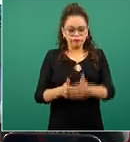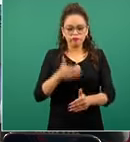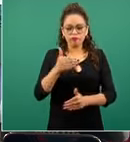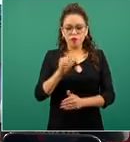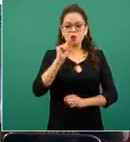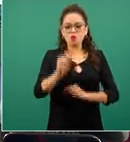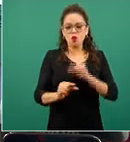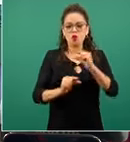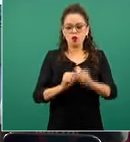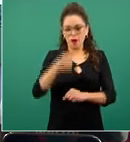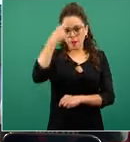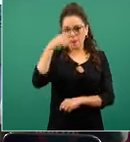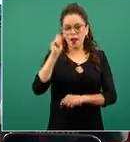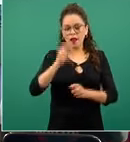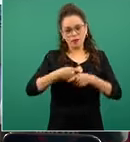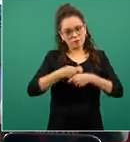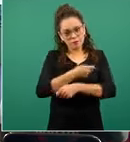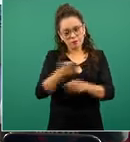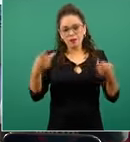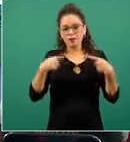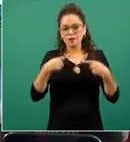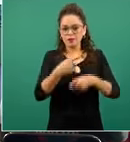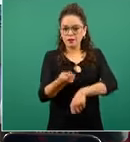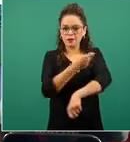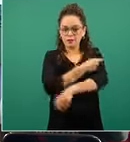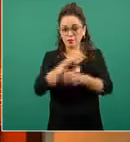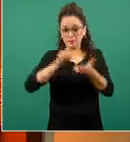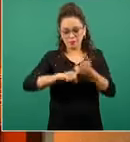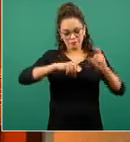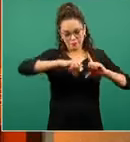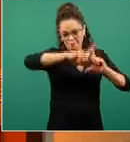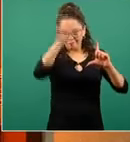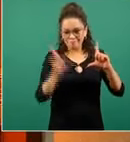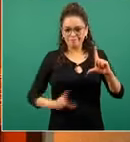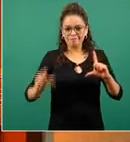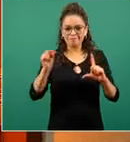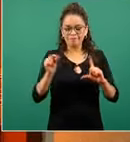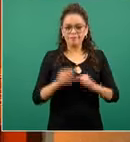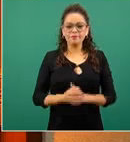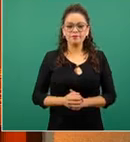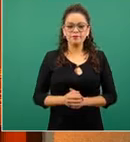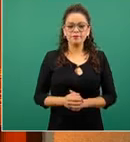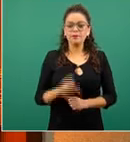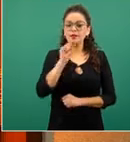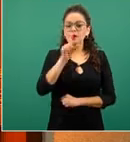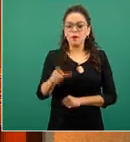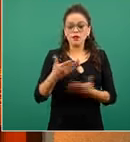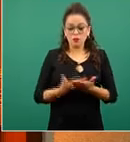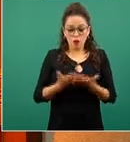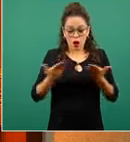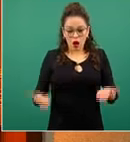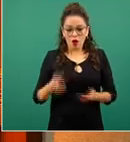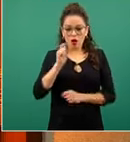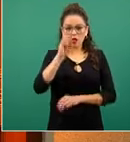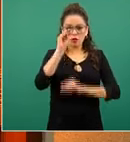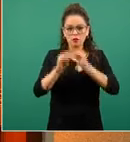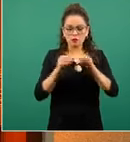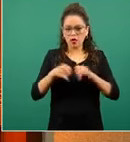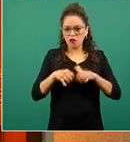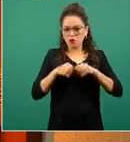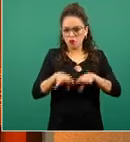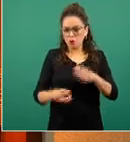con la campaña de vacunación a nivel nacional. Así también actualizamos para el día de hoy, como ustedes saben, desde que